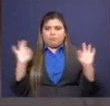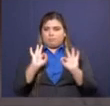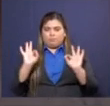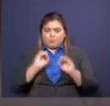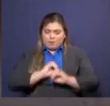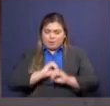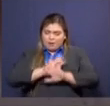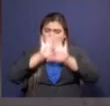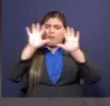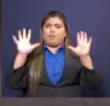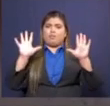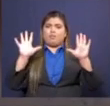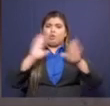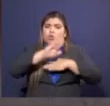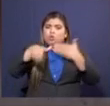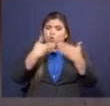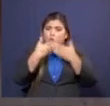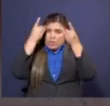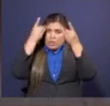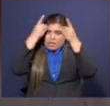Todas las decisiones que se tomaron